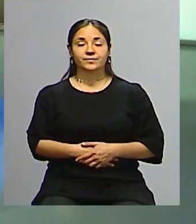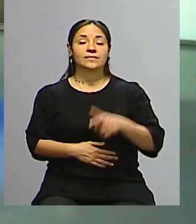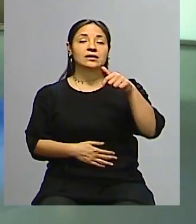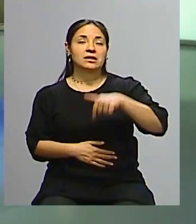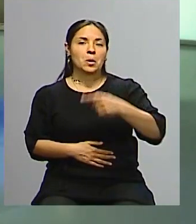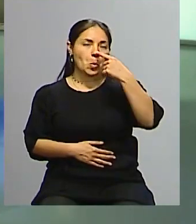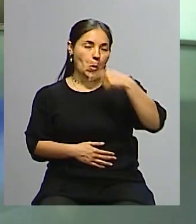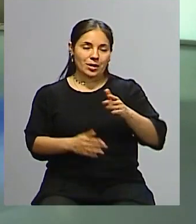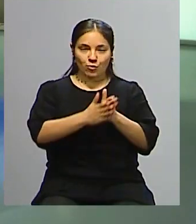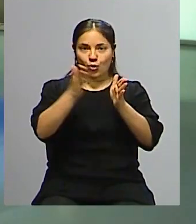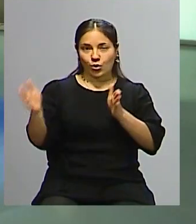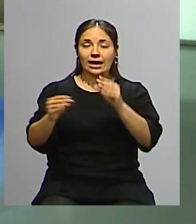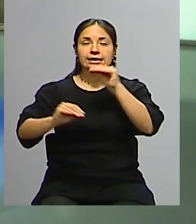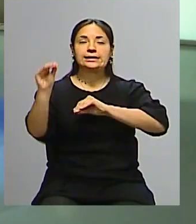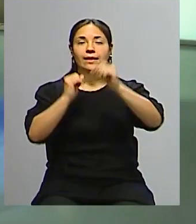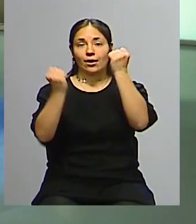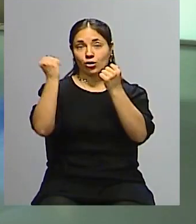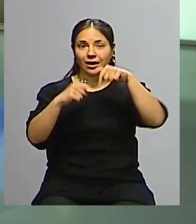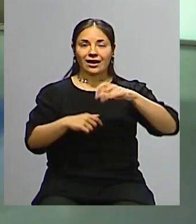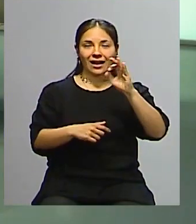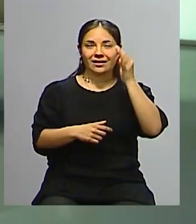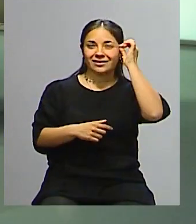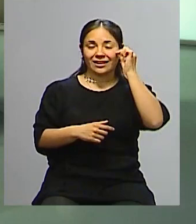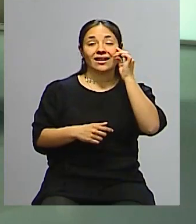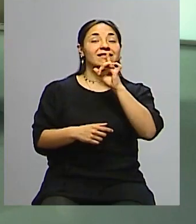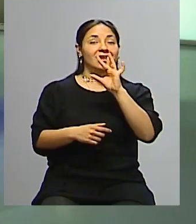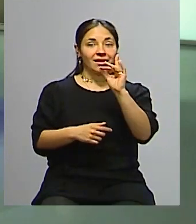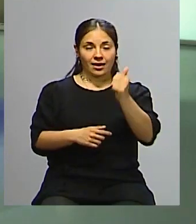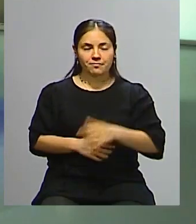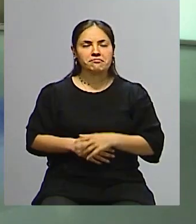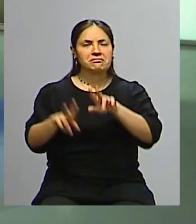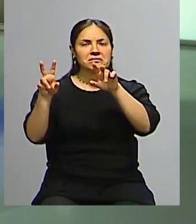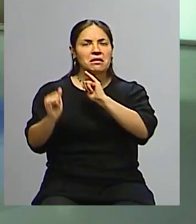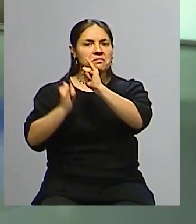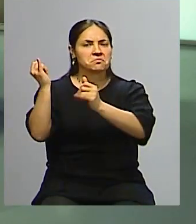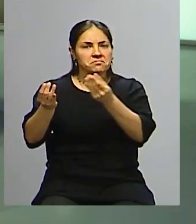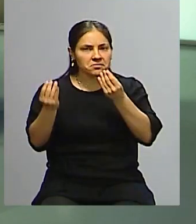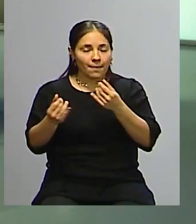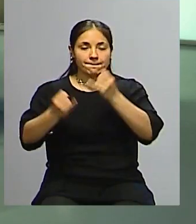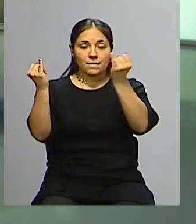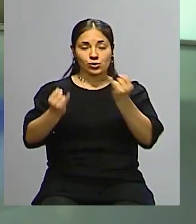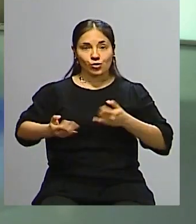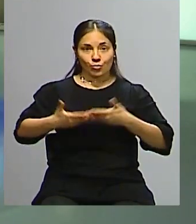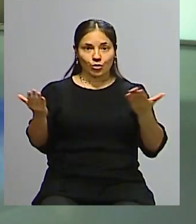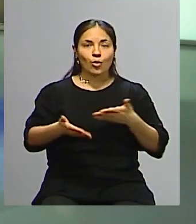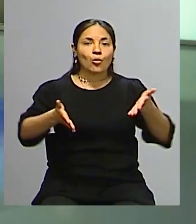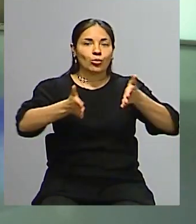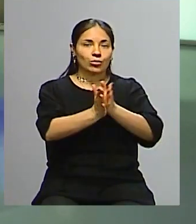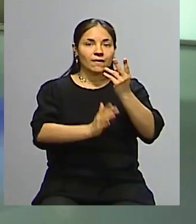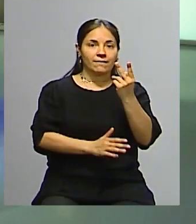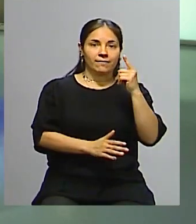Estamos en el último bloque de Chat Económico aquí en el 30 de la TDA hablando de presupuesto público con Víctor Di Blasi y